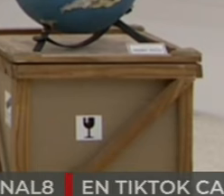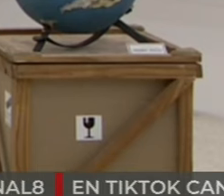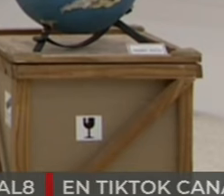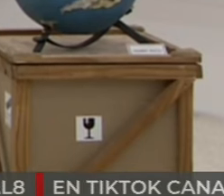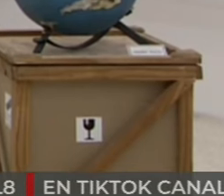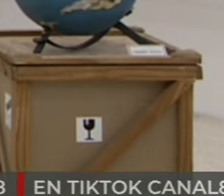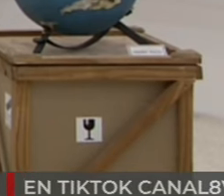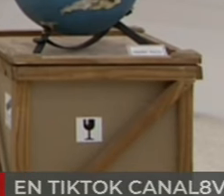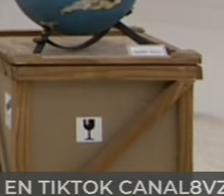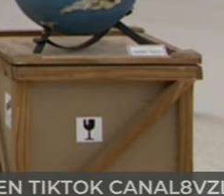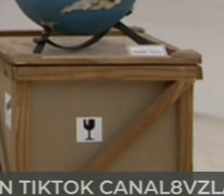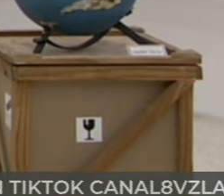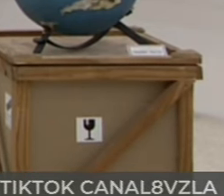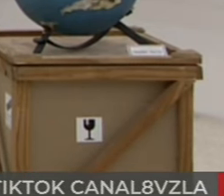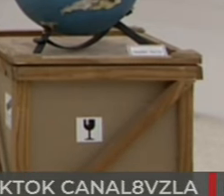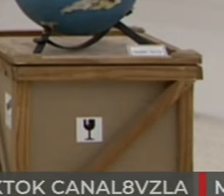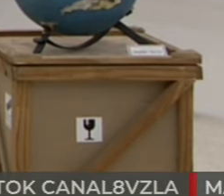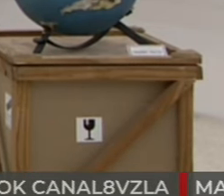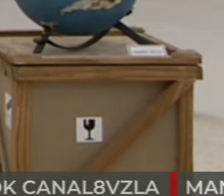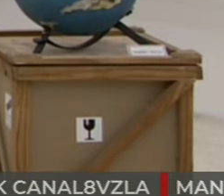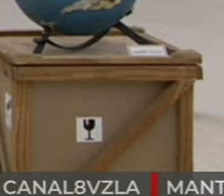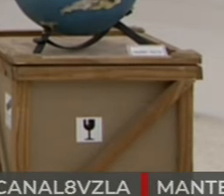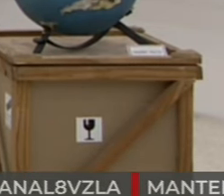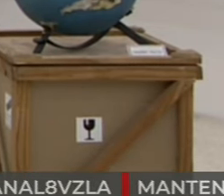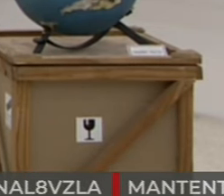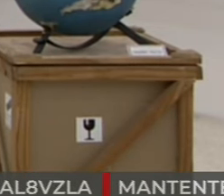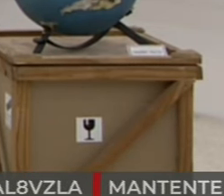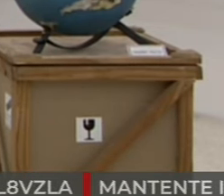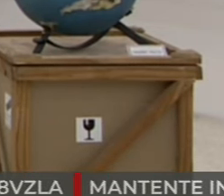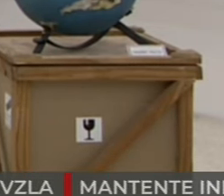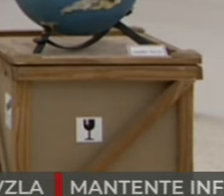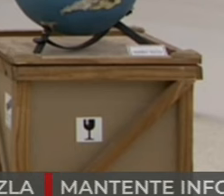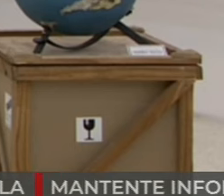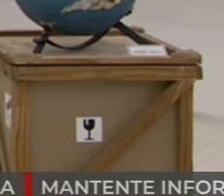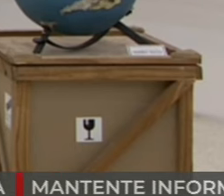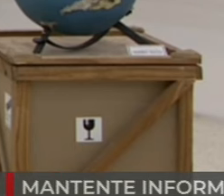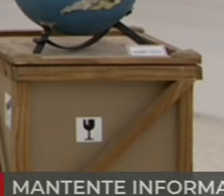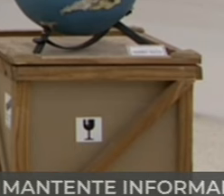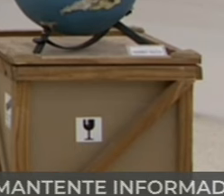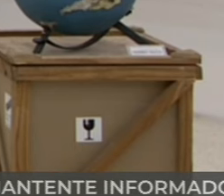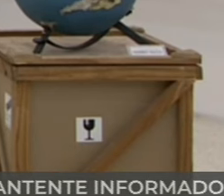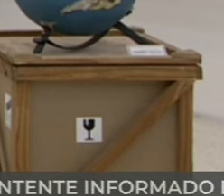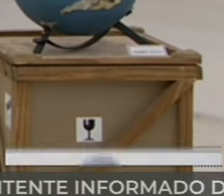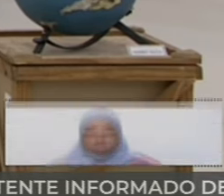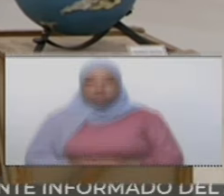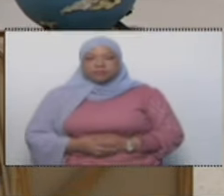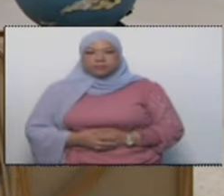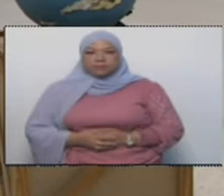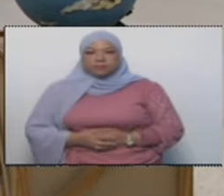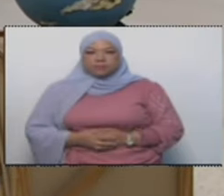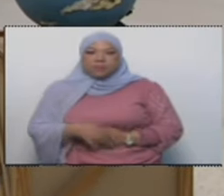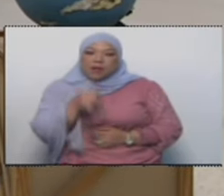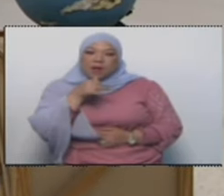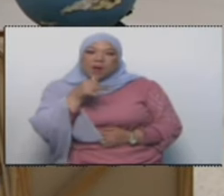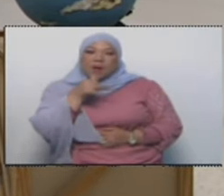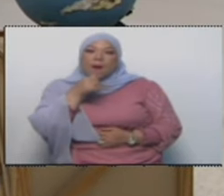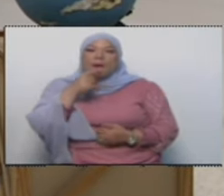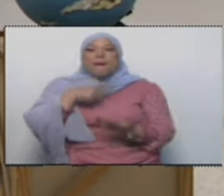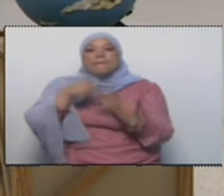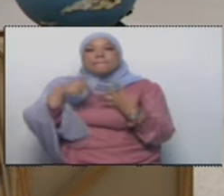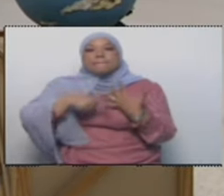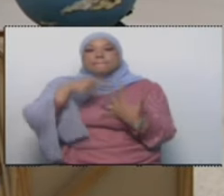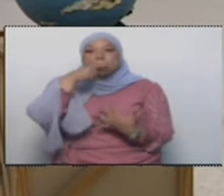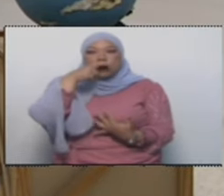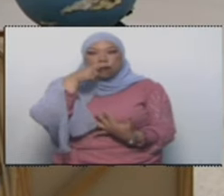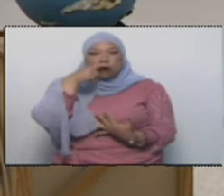número 60. Un con Maduro más lleno de luz, de sabiduría y sobre